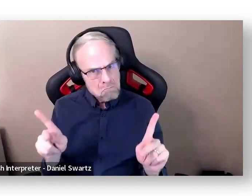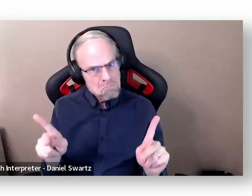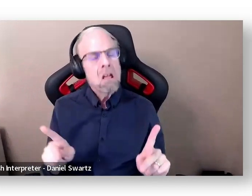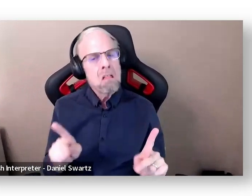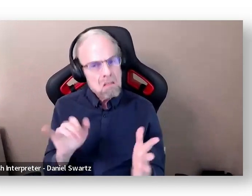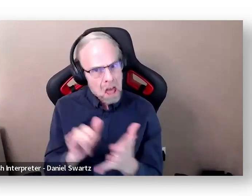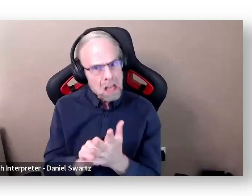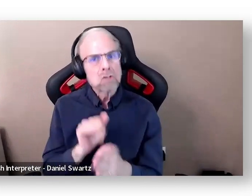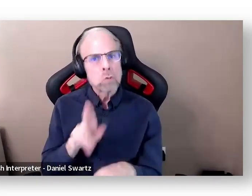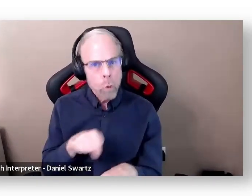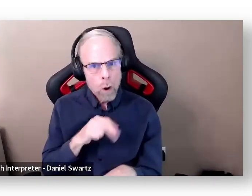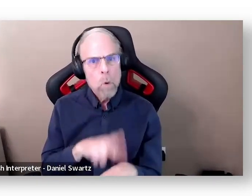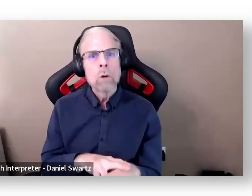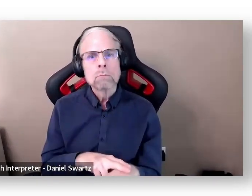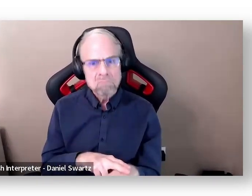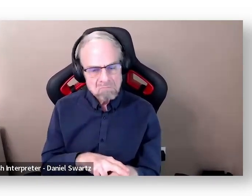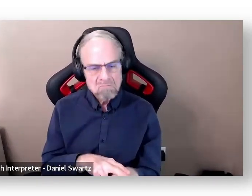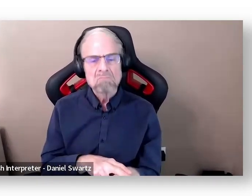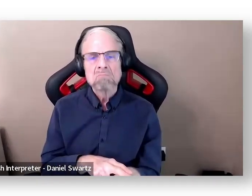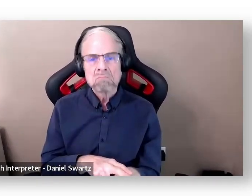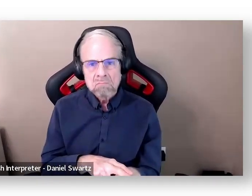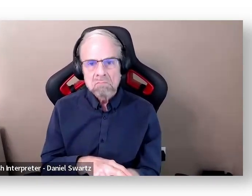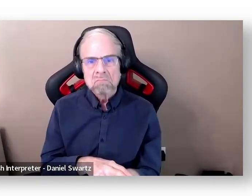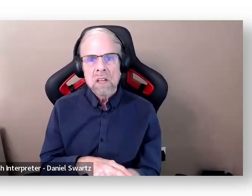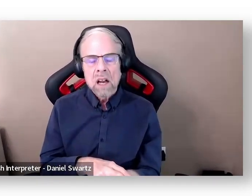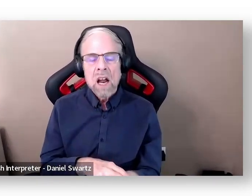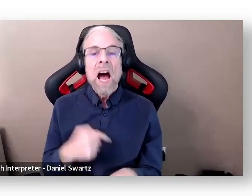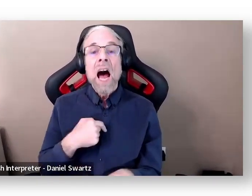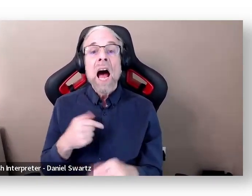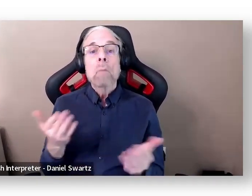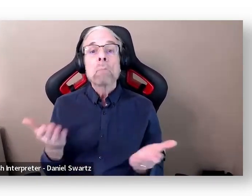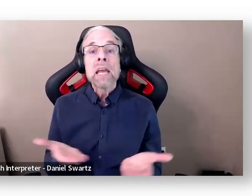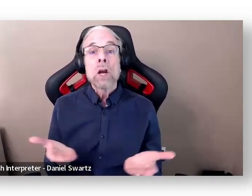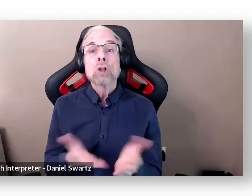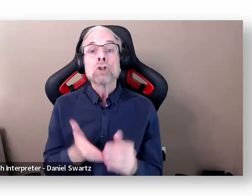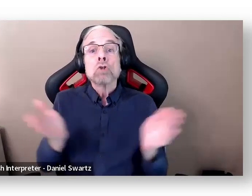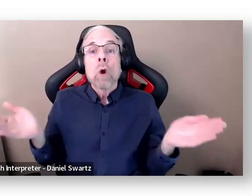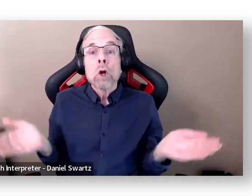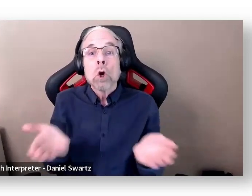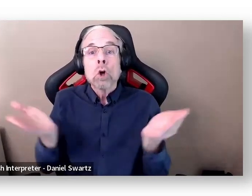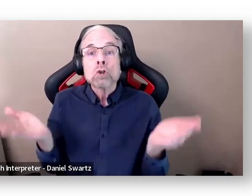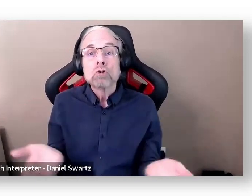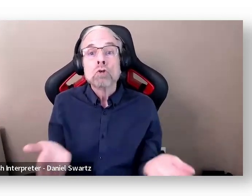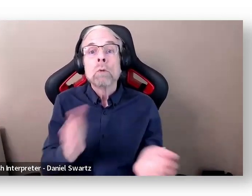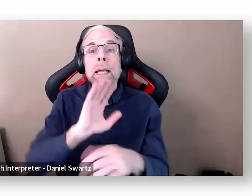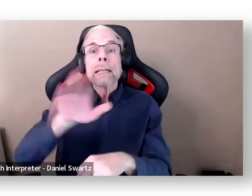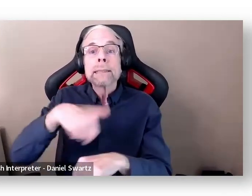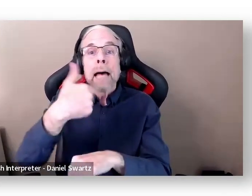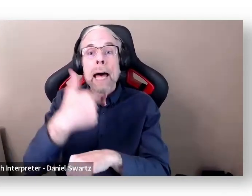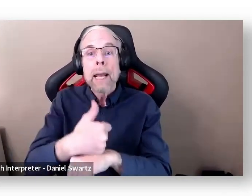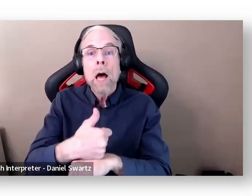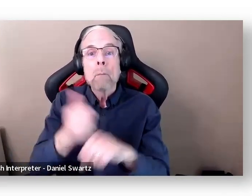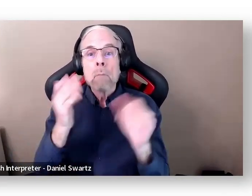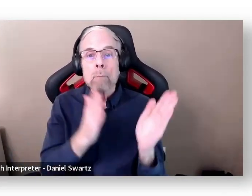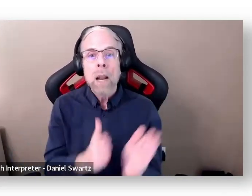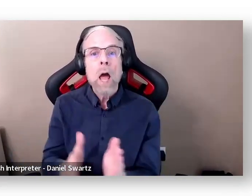¿Levanta sus manos? Ok, eso es normal. Ok, yo estoy aquí para...